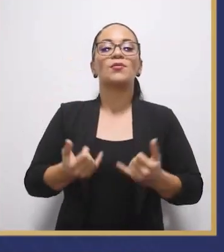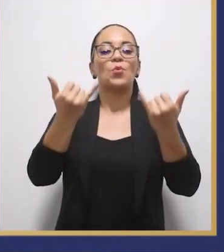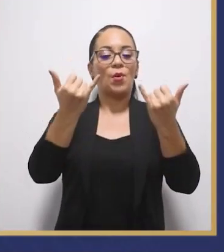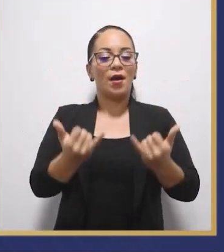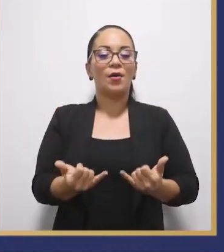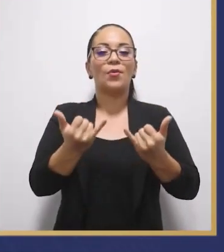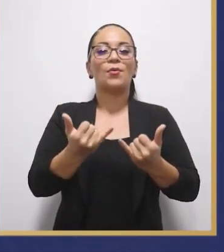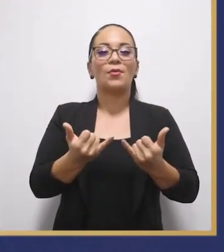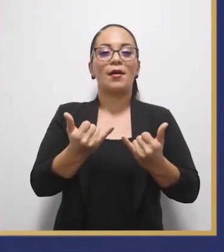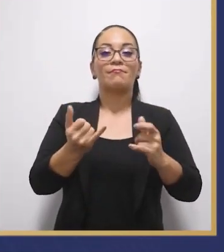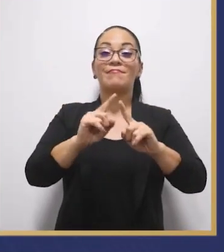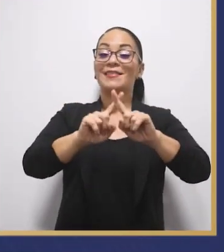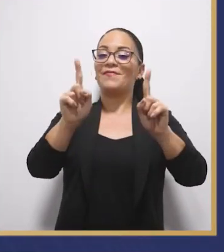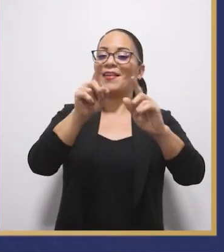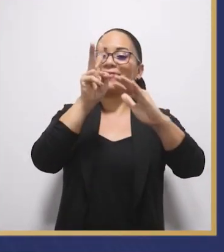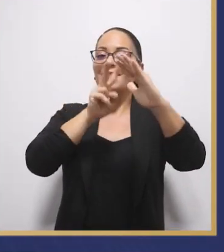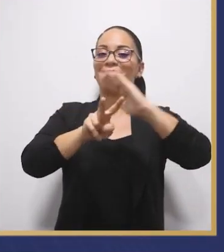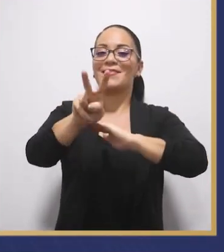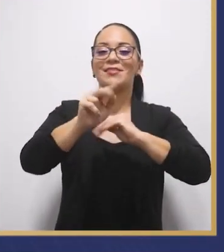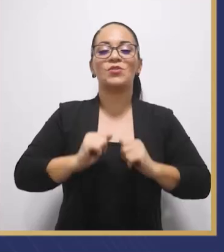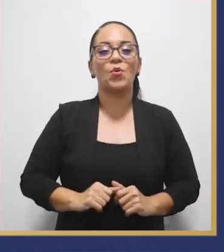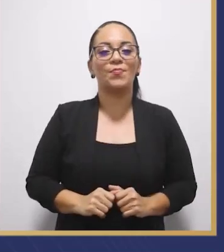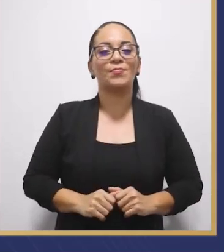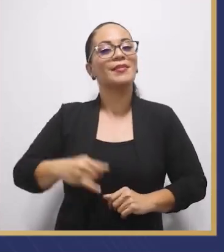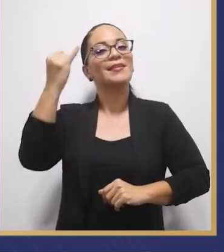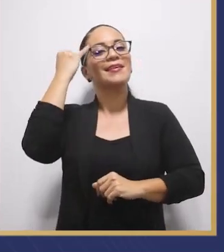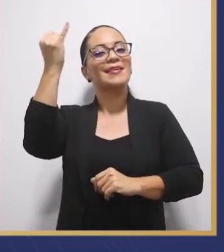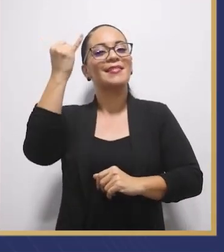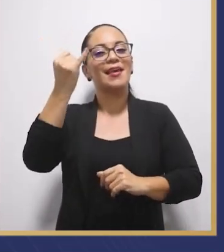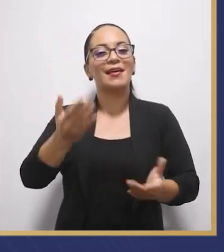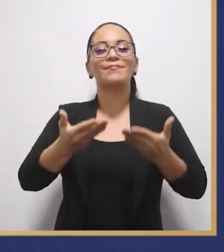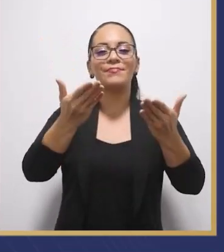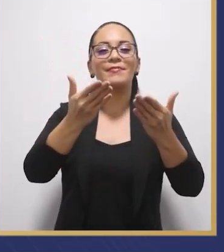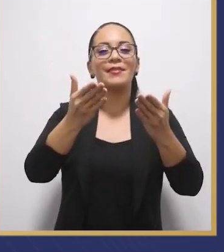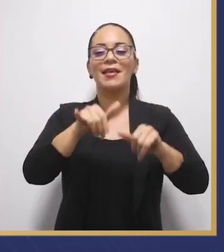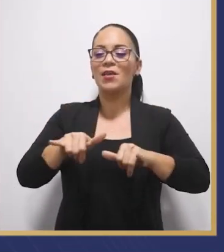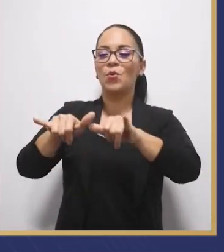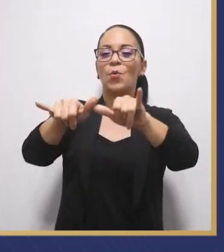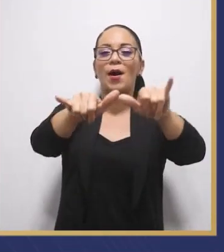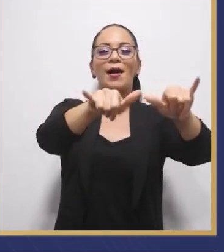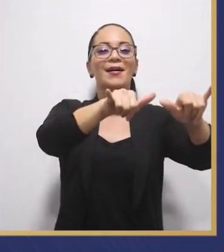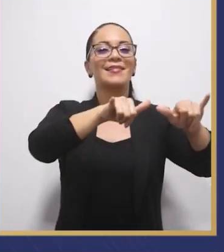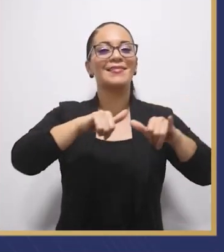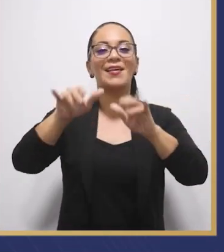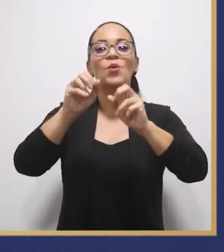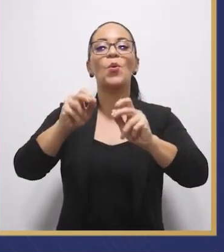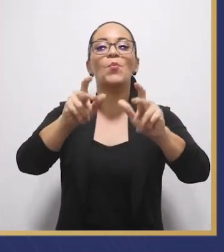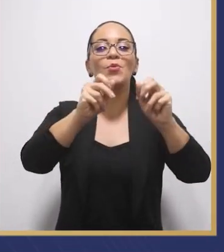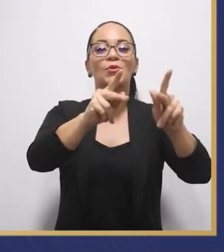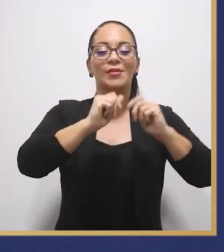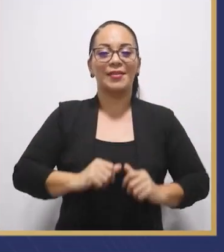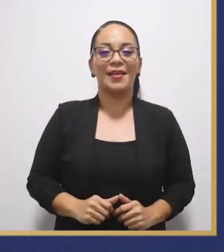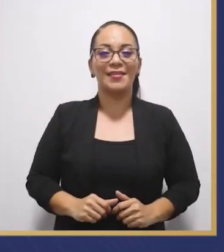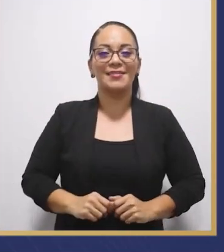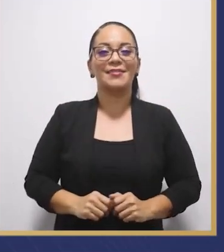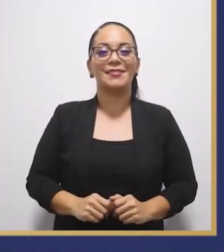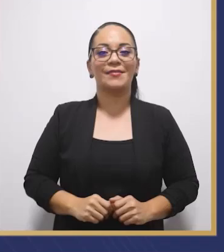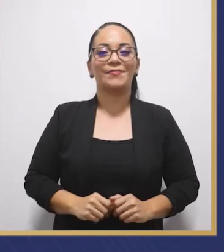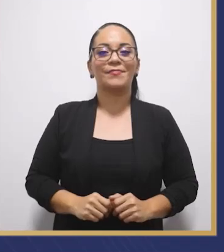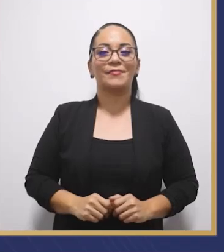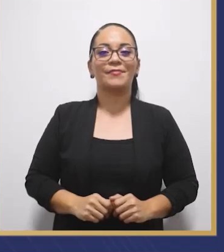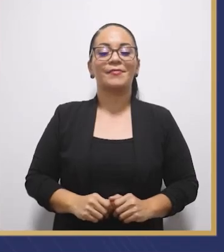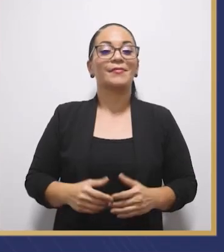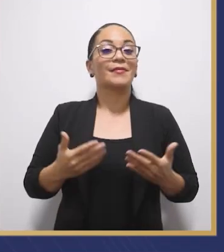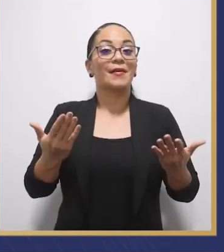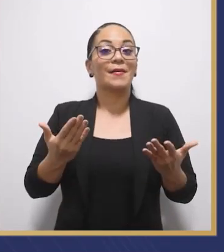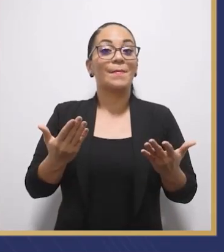hoy tiene otra visión. La idea es generar igualdad de oportunidades para